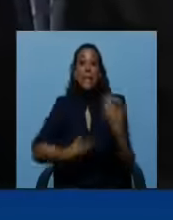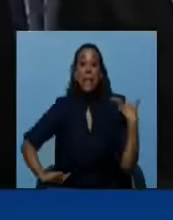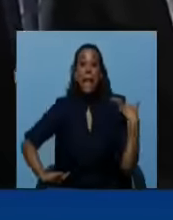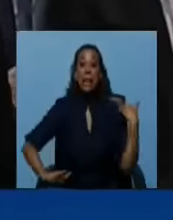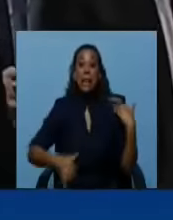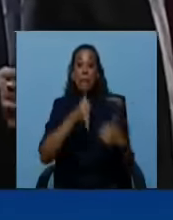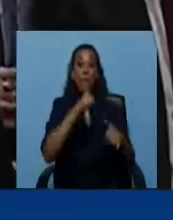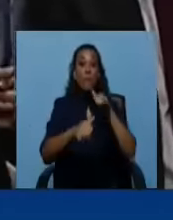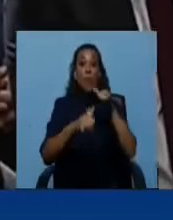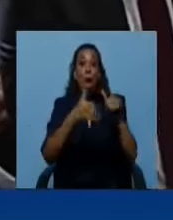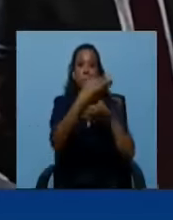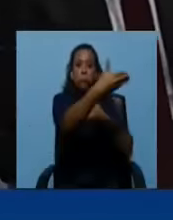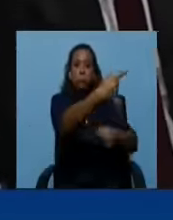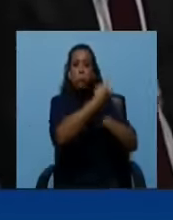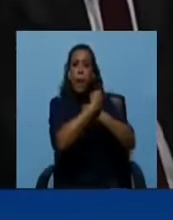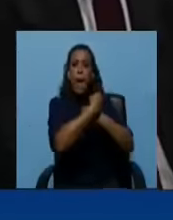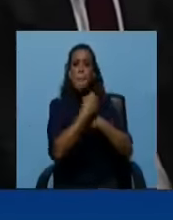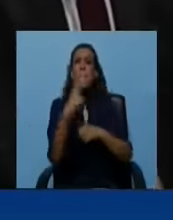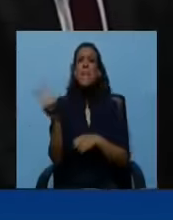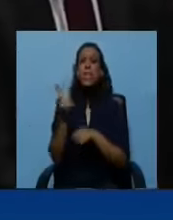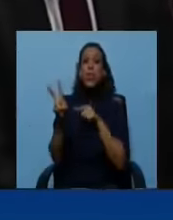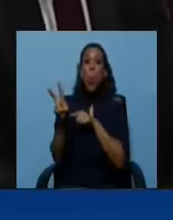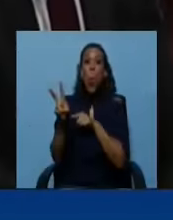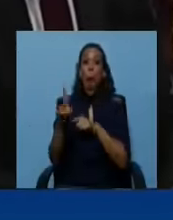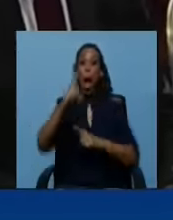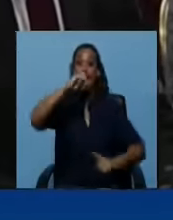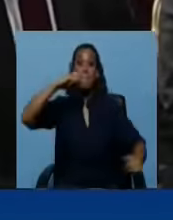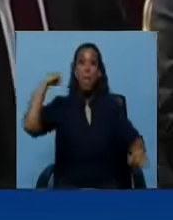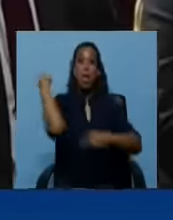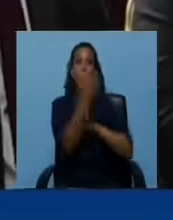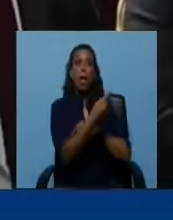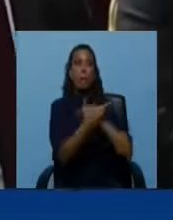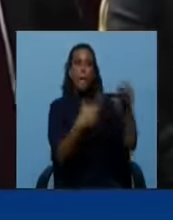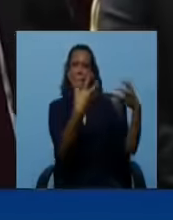infame declarando a Venezuela una amenaza